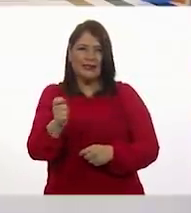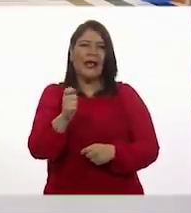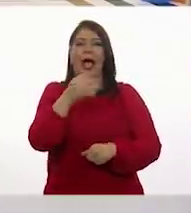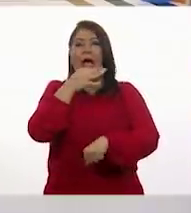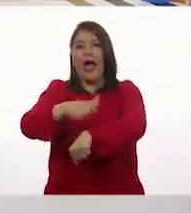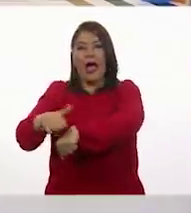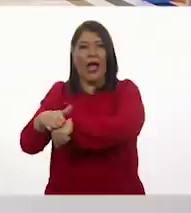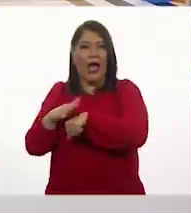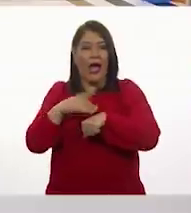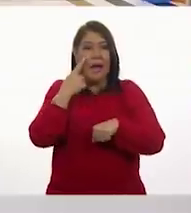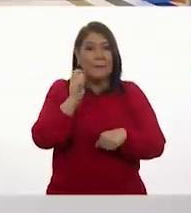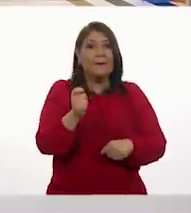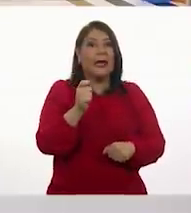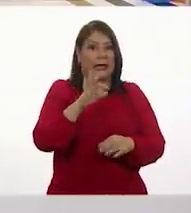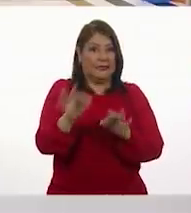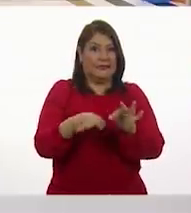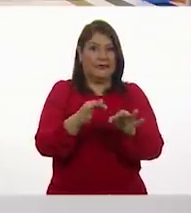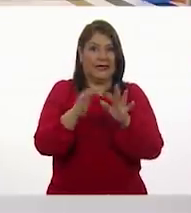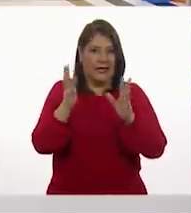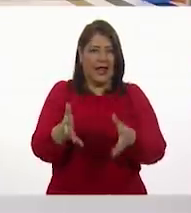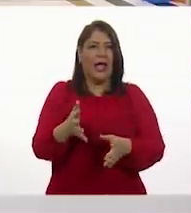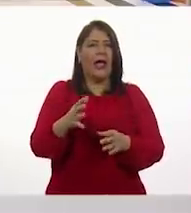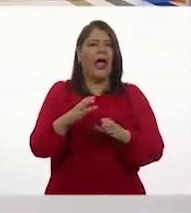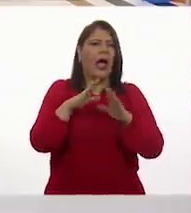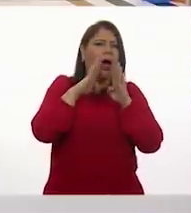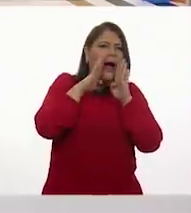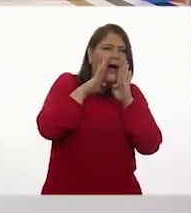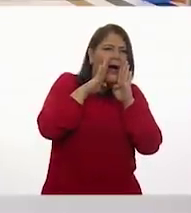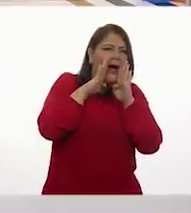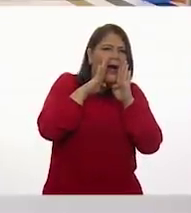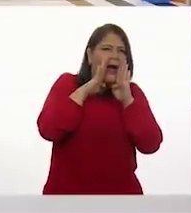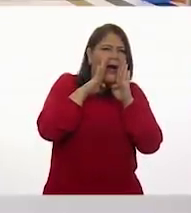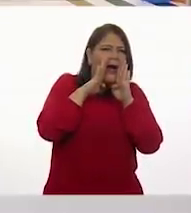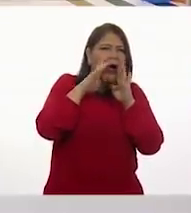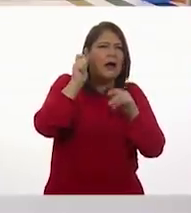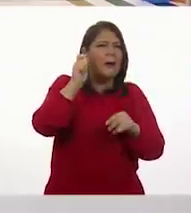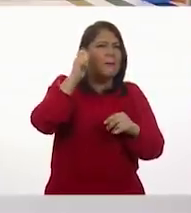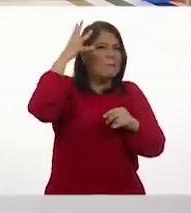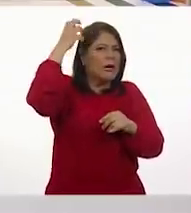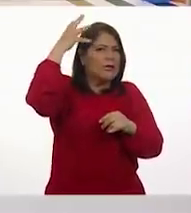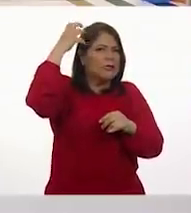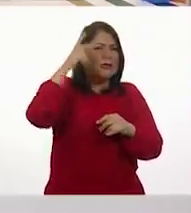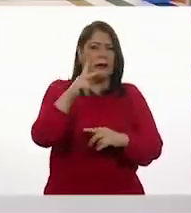¿de acuerdo? ¿Listas y listos en casa? ¡Panchito!